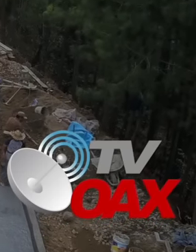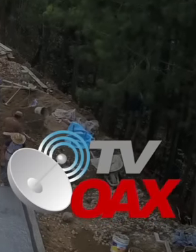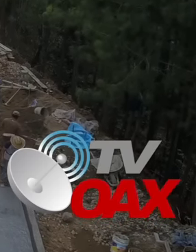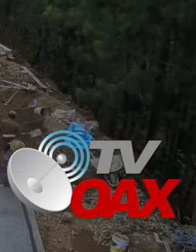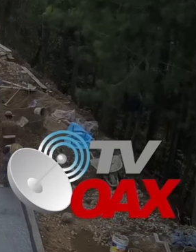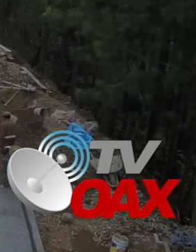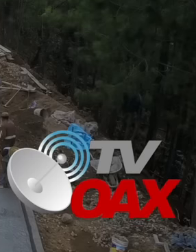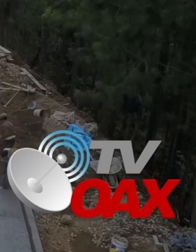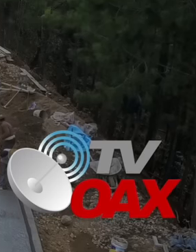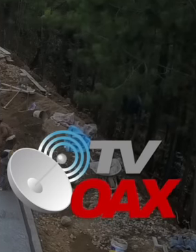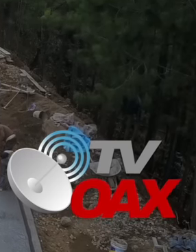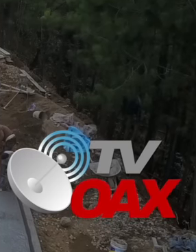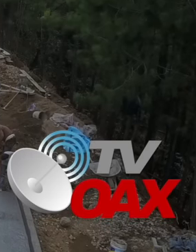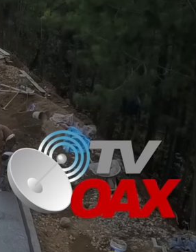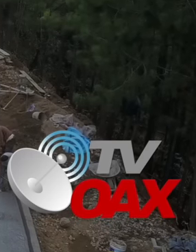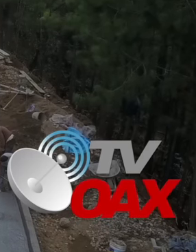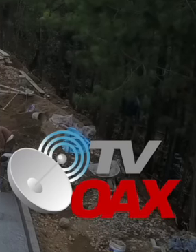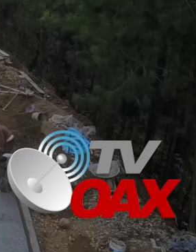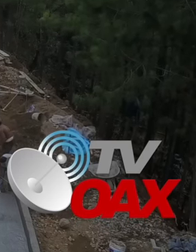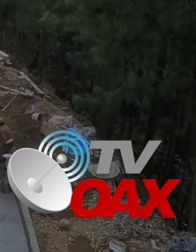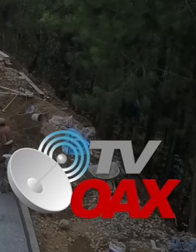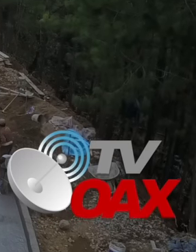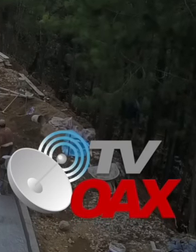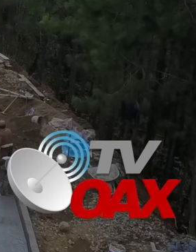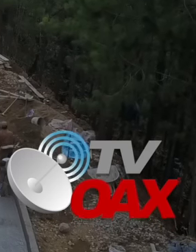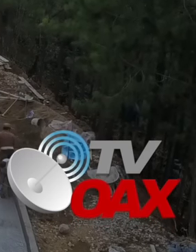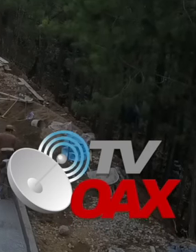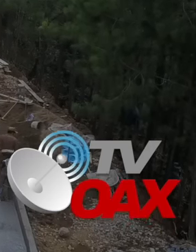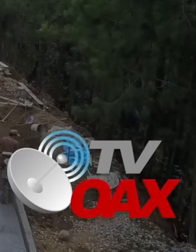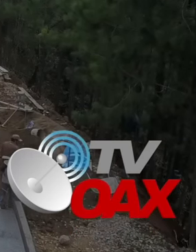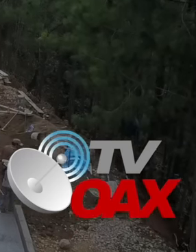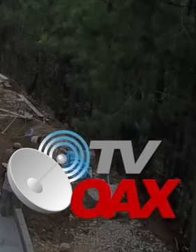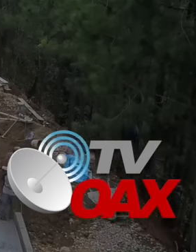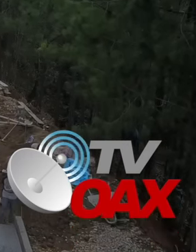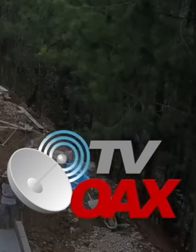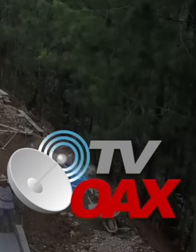Y esto es un sistema distinto